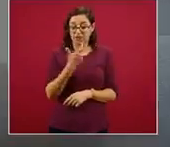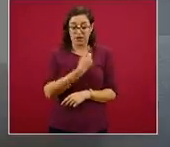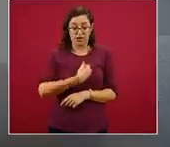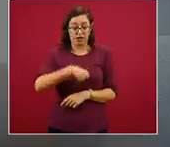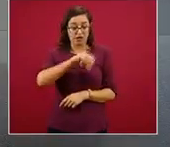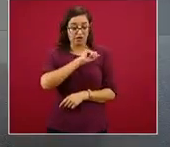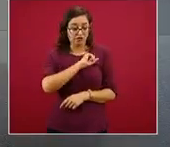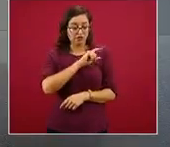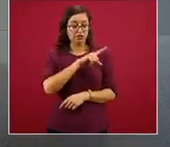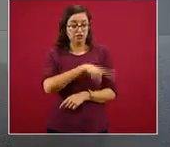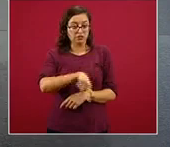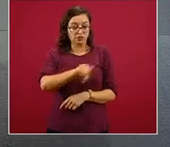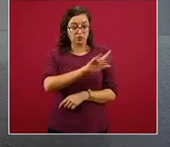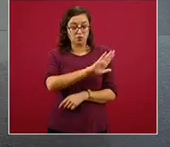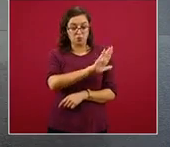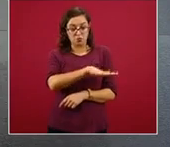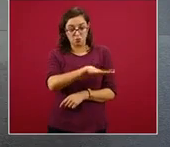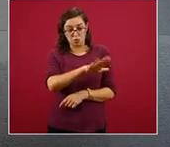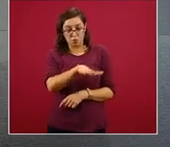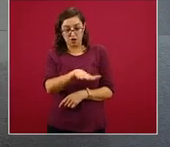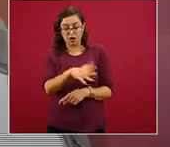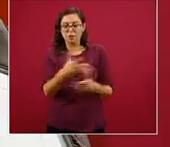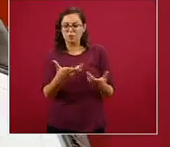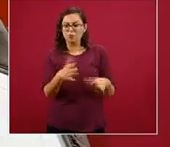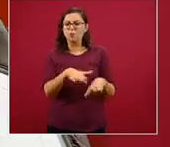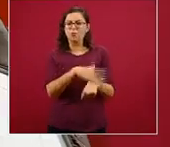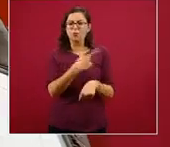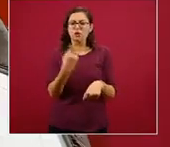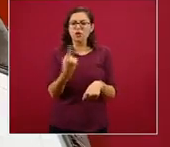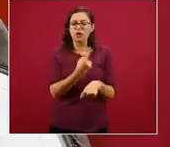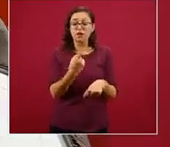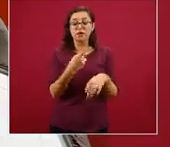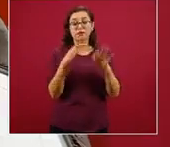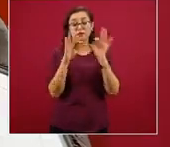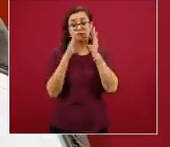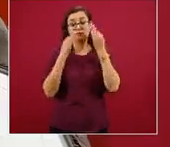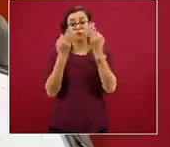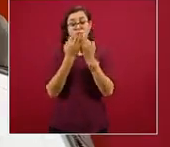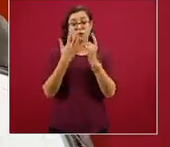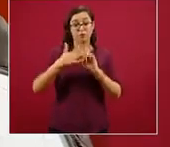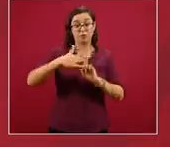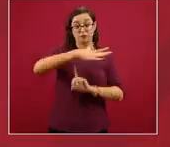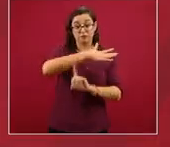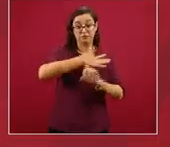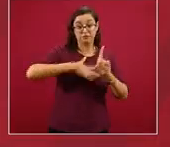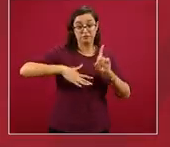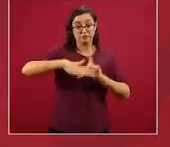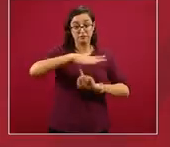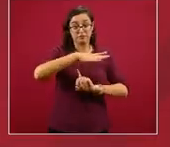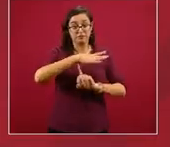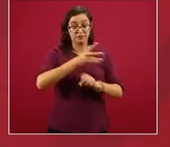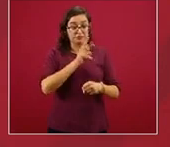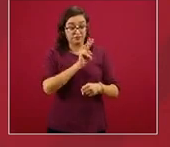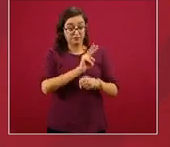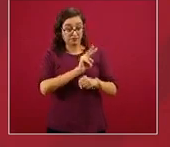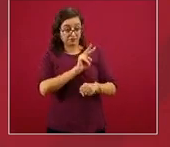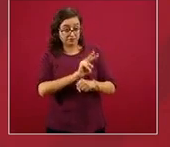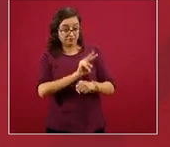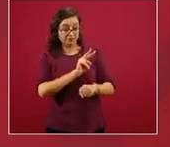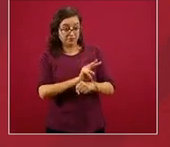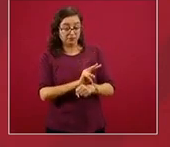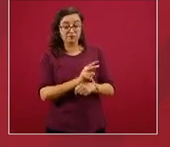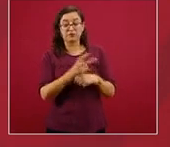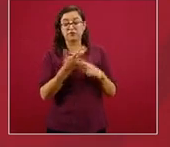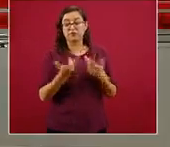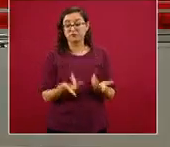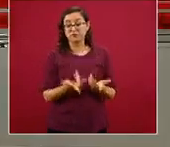que fallecen, se debe a un modelo en un momento determinado de vigilancia epidemiológica o cómo